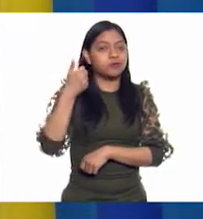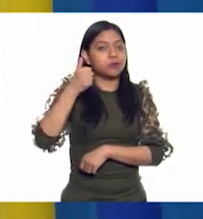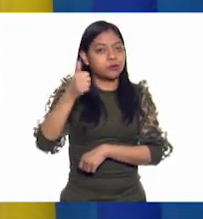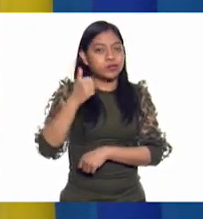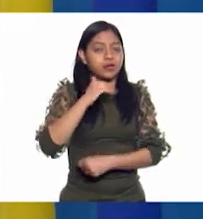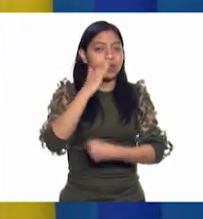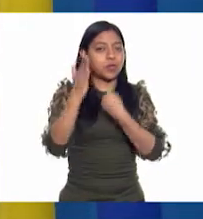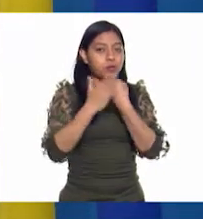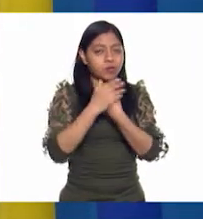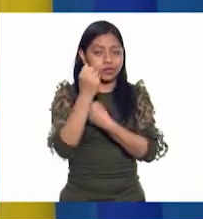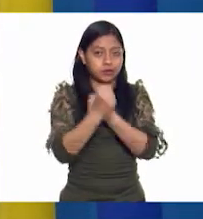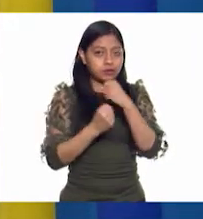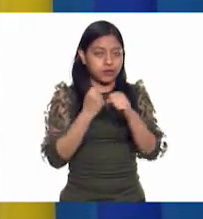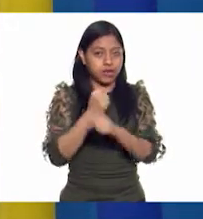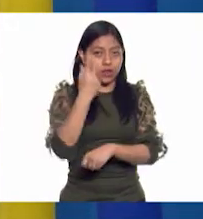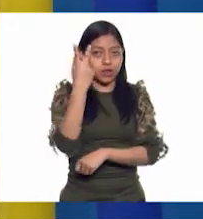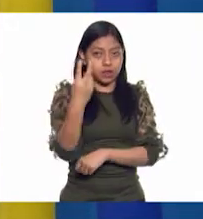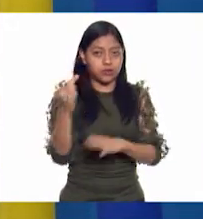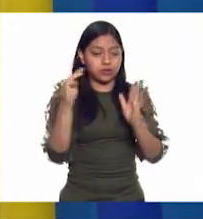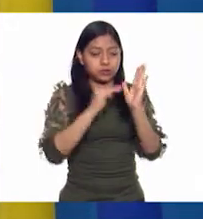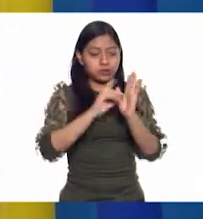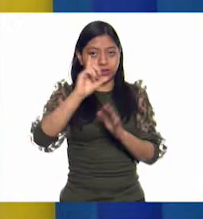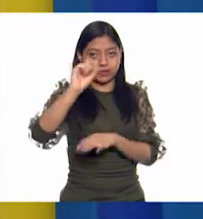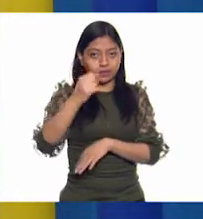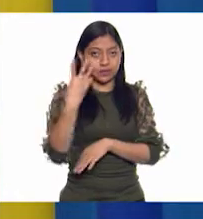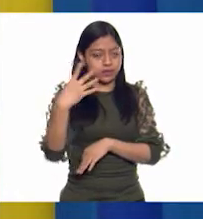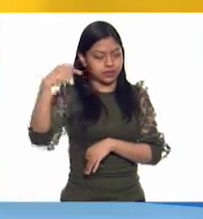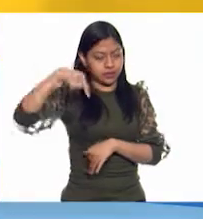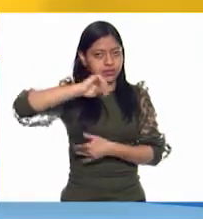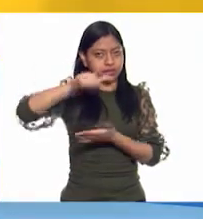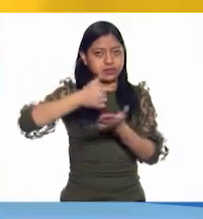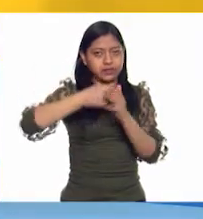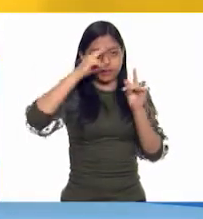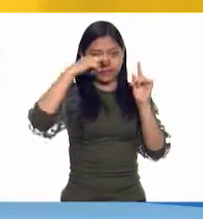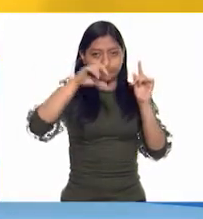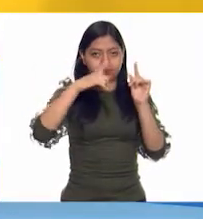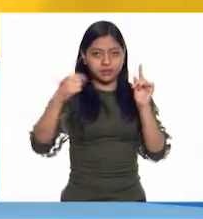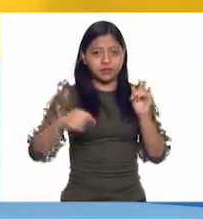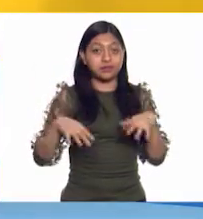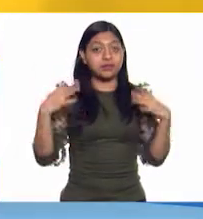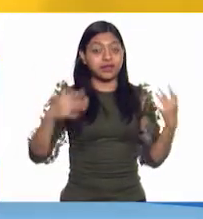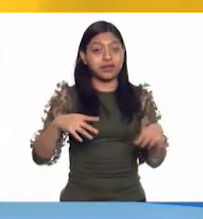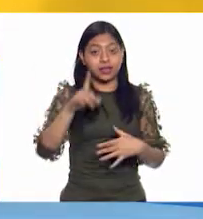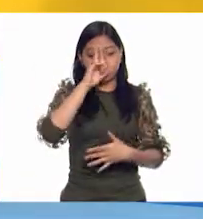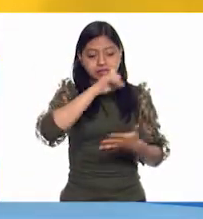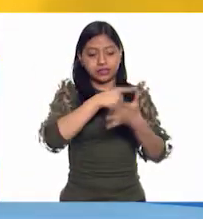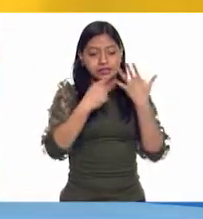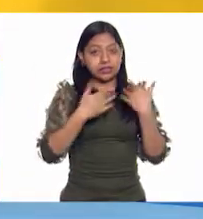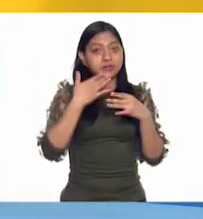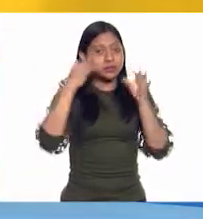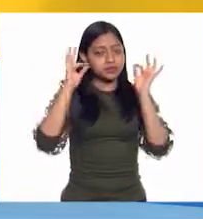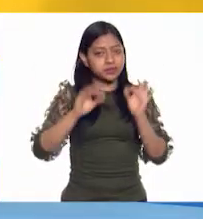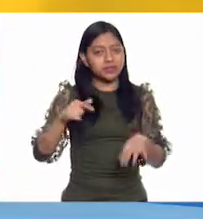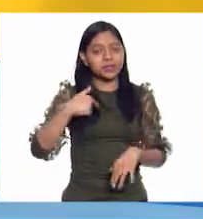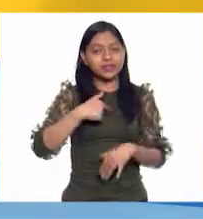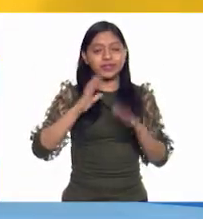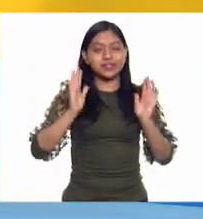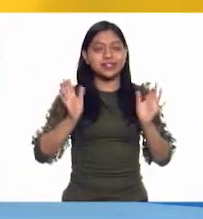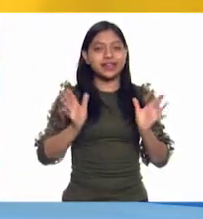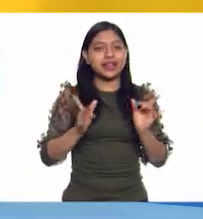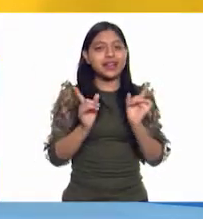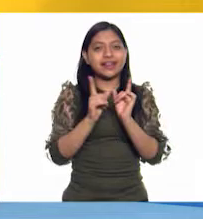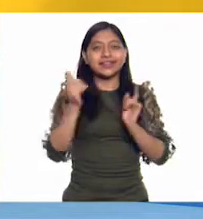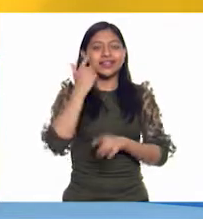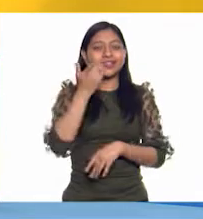del año 2024 aquí en México. Pues la verdad son muy buenas recomendaciones y yo ya estoy ansiosa